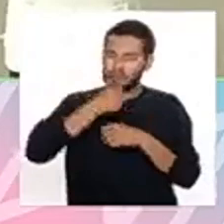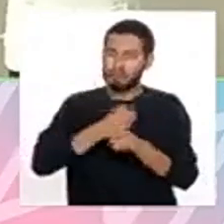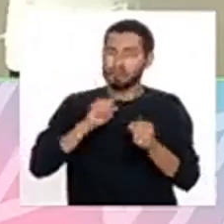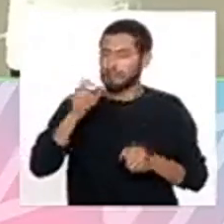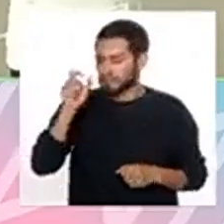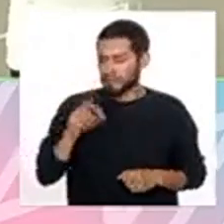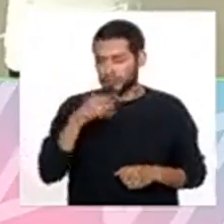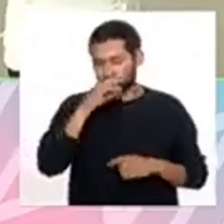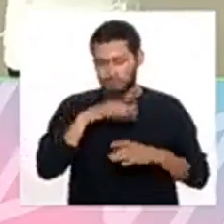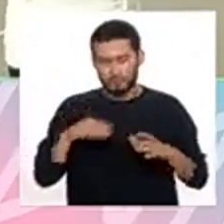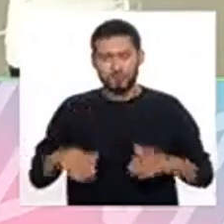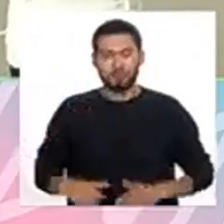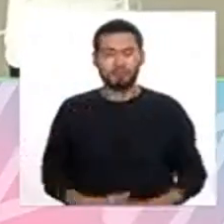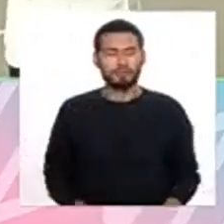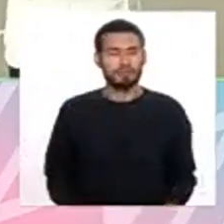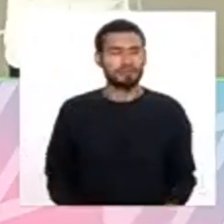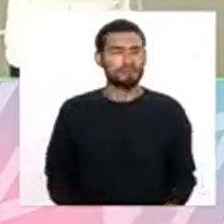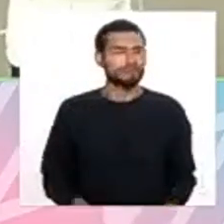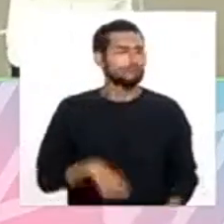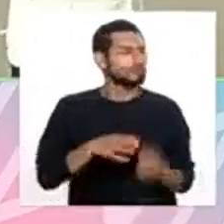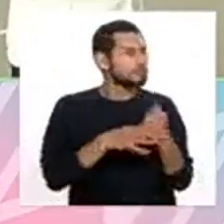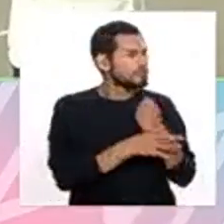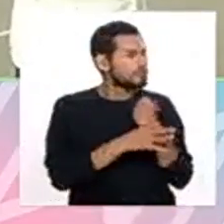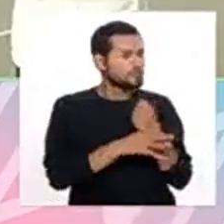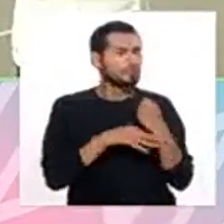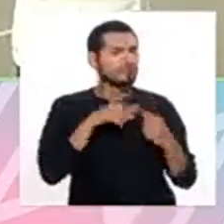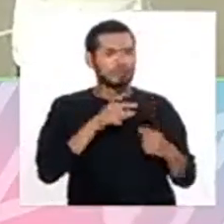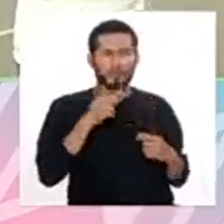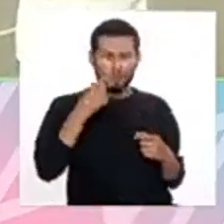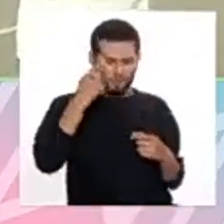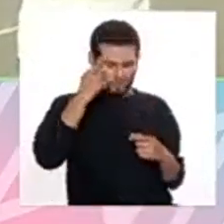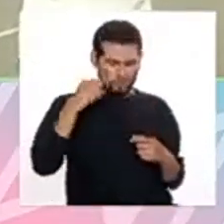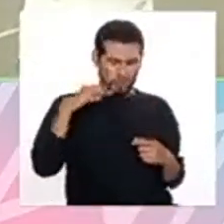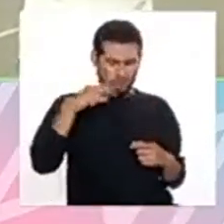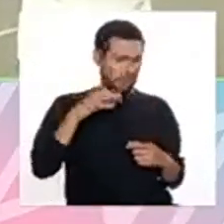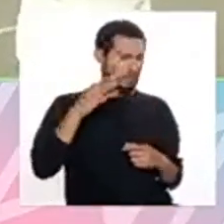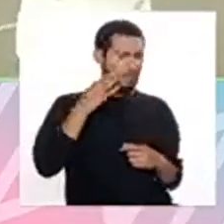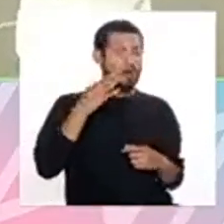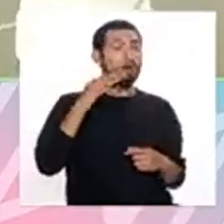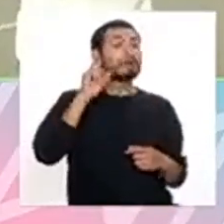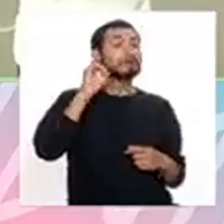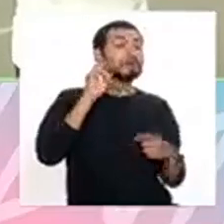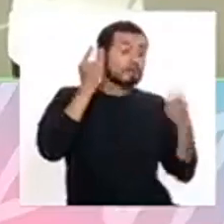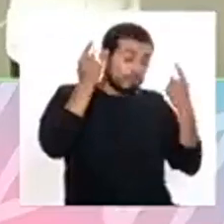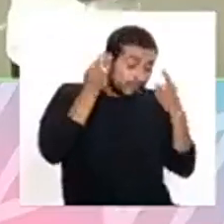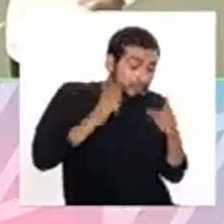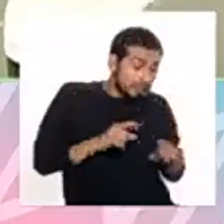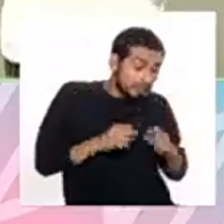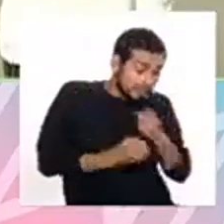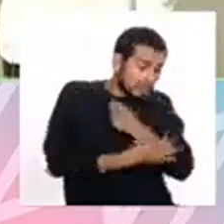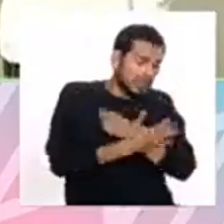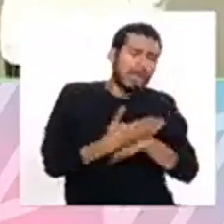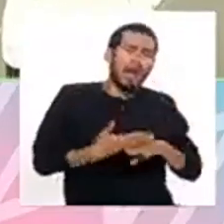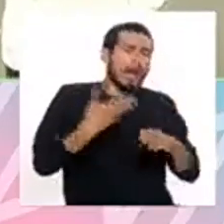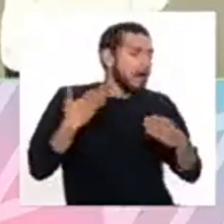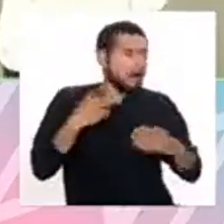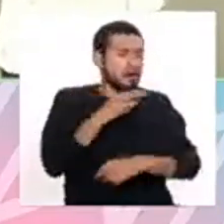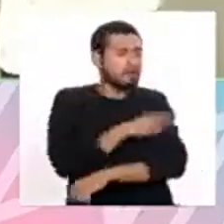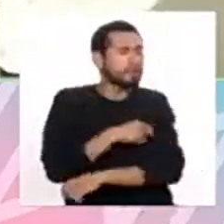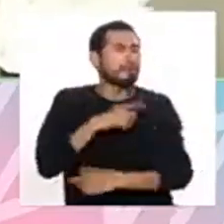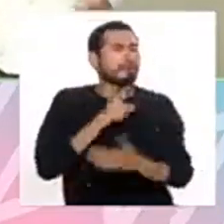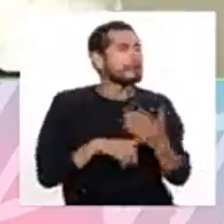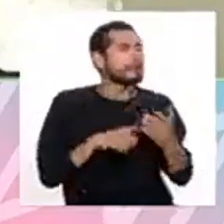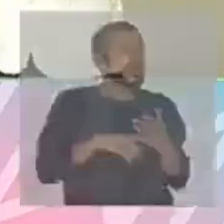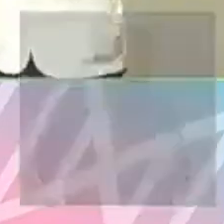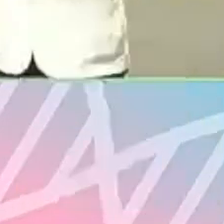pequeños pacientitos. Doctor, y en un primer momento, uno como padre de familia, si se encuentra en esta situación antes de llegar al hospital, ¿qué puede ir